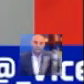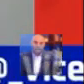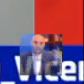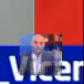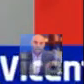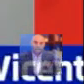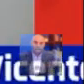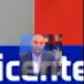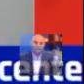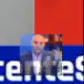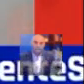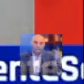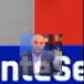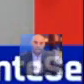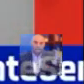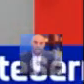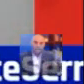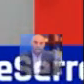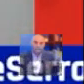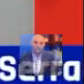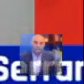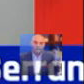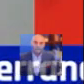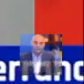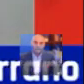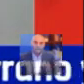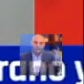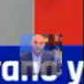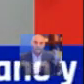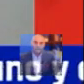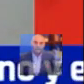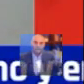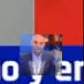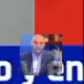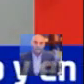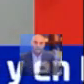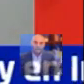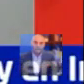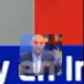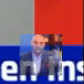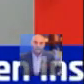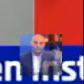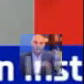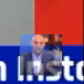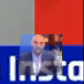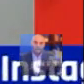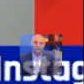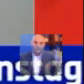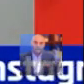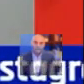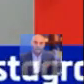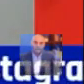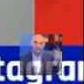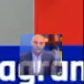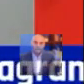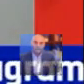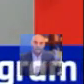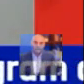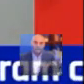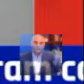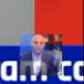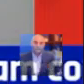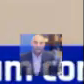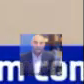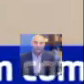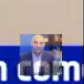solo eso, estamos haciendo historia, y eso es motivo de festejo, querido Vicente y público memorioso. Así